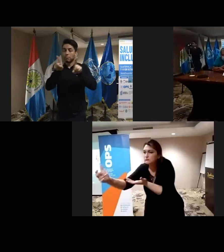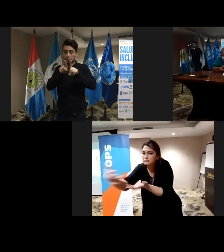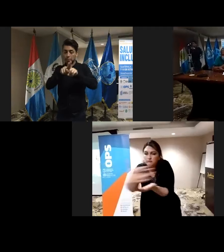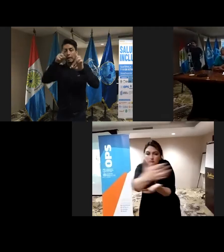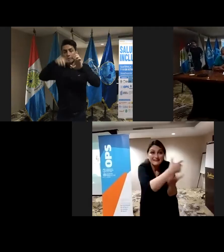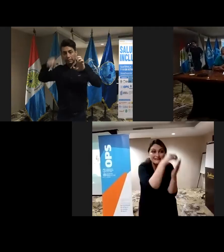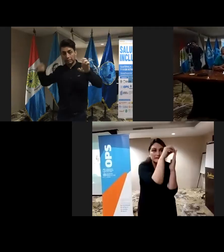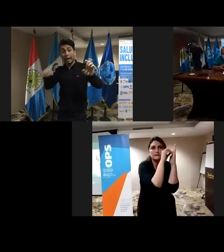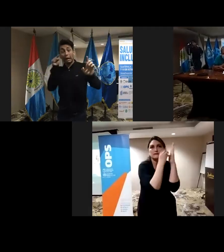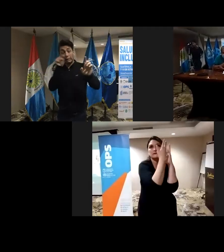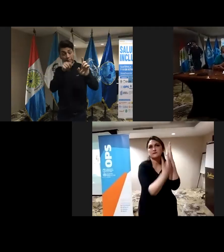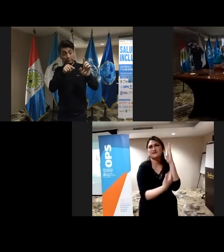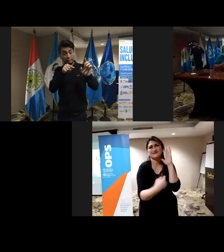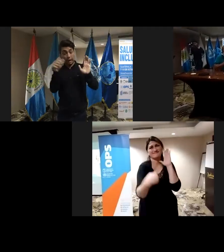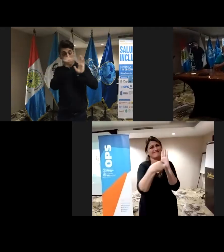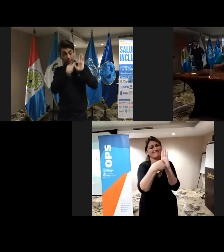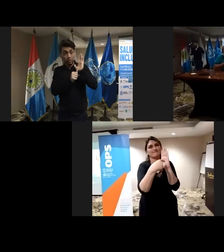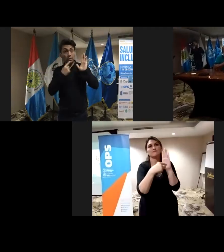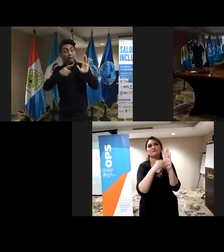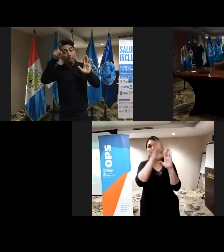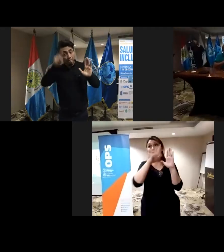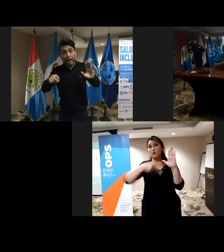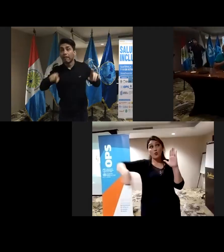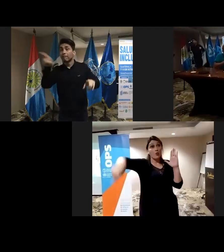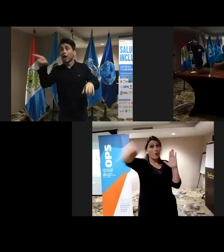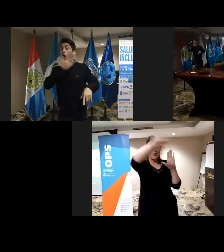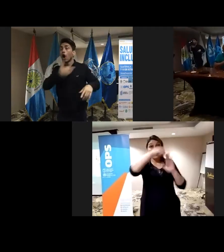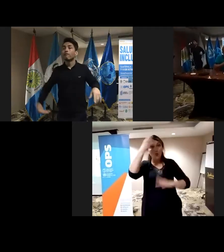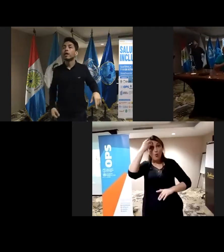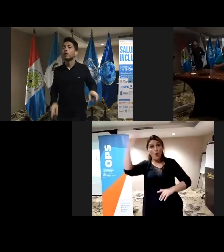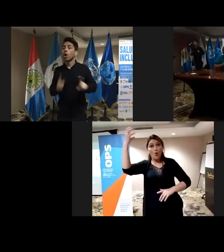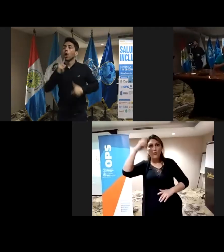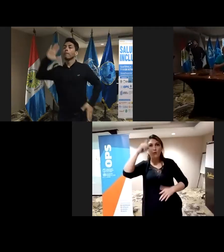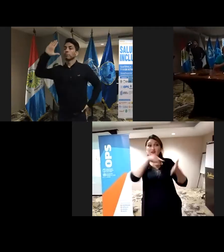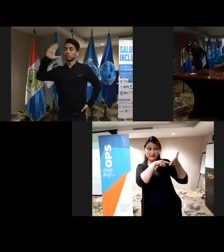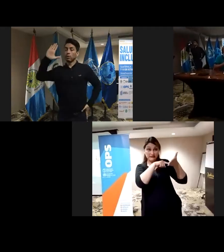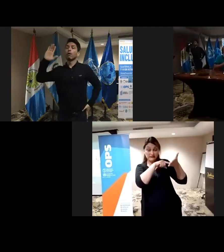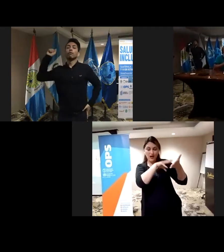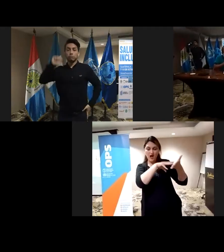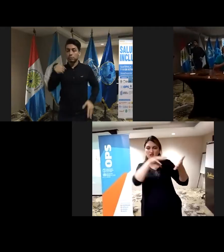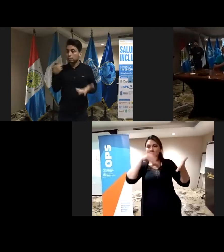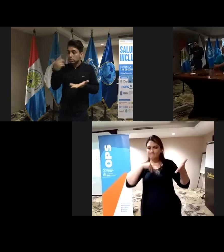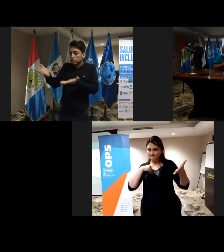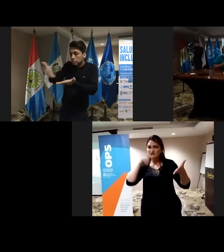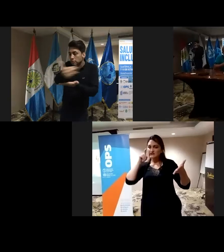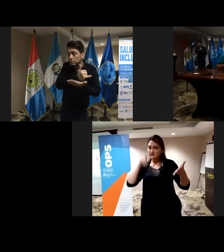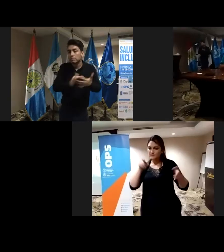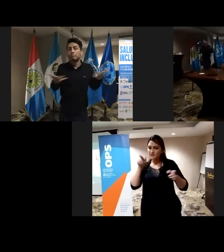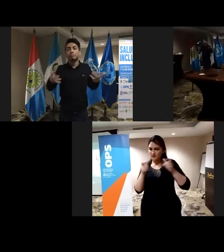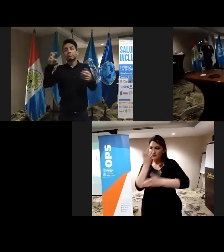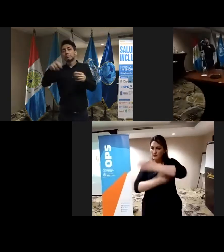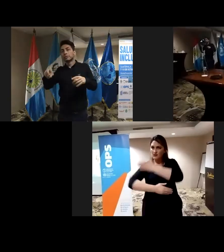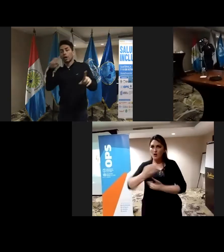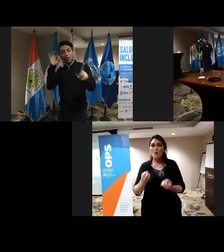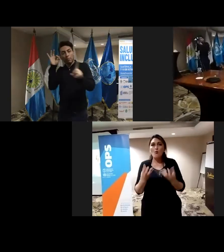señala el compromiso que deben adquirir los estados para tener los datos necesarios,